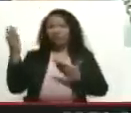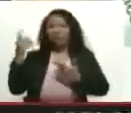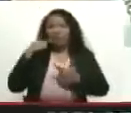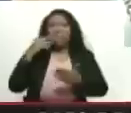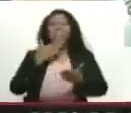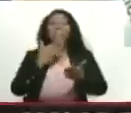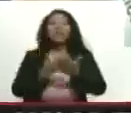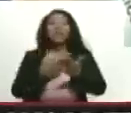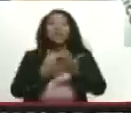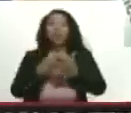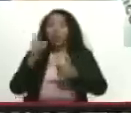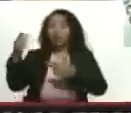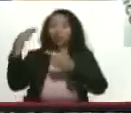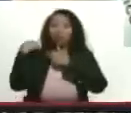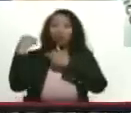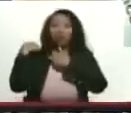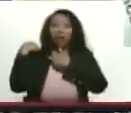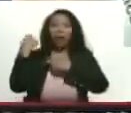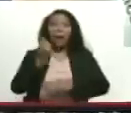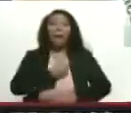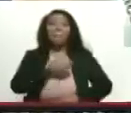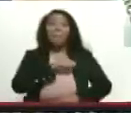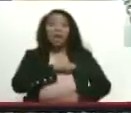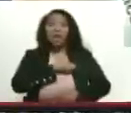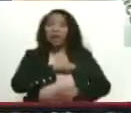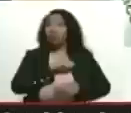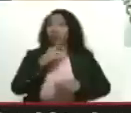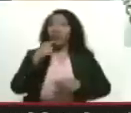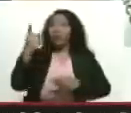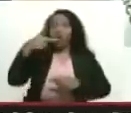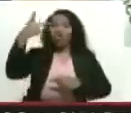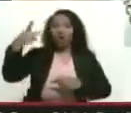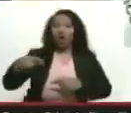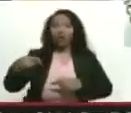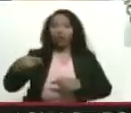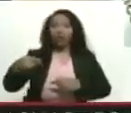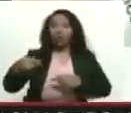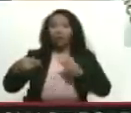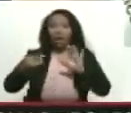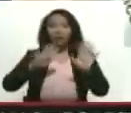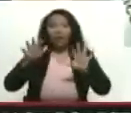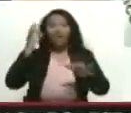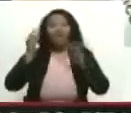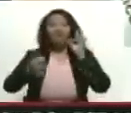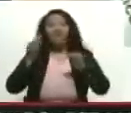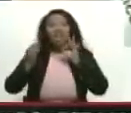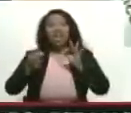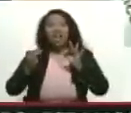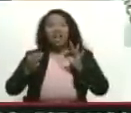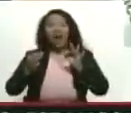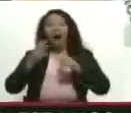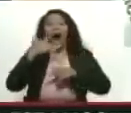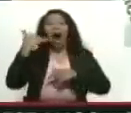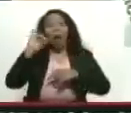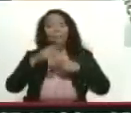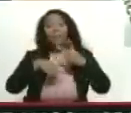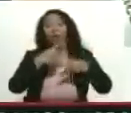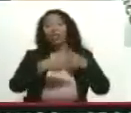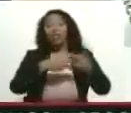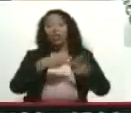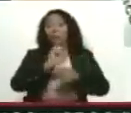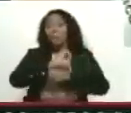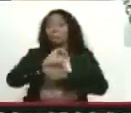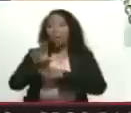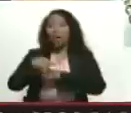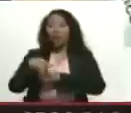sus responsables y España la negó. Luego que ya la fiscalía en España tenía el proceso de extraditarlo